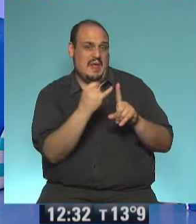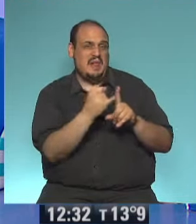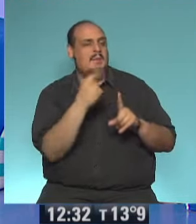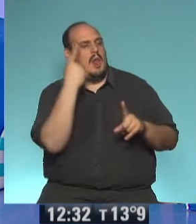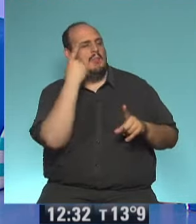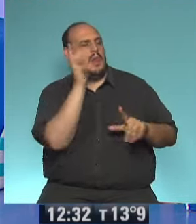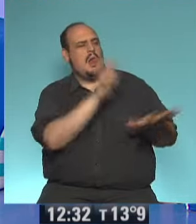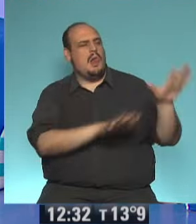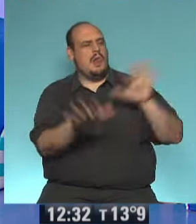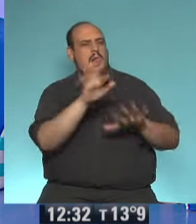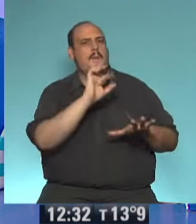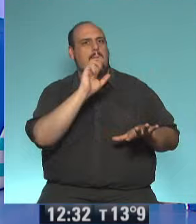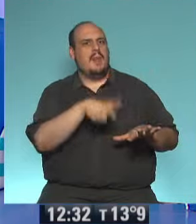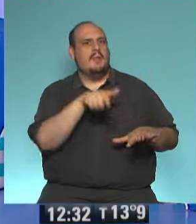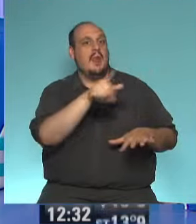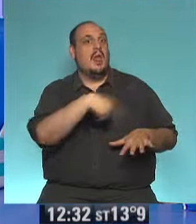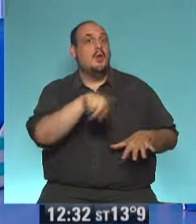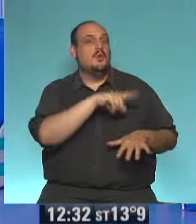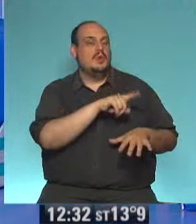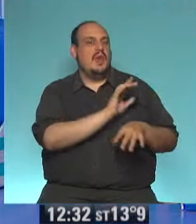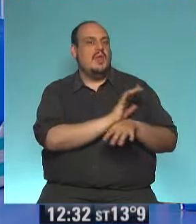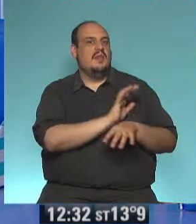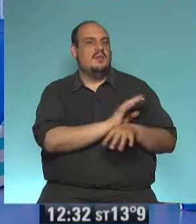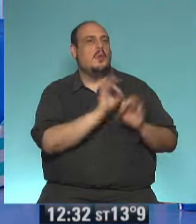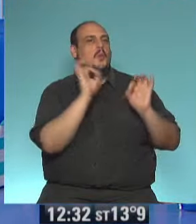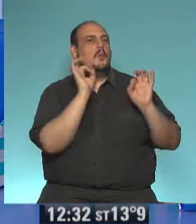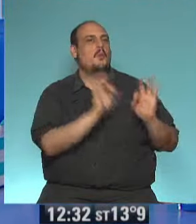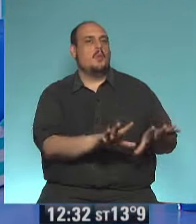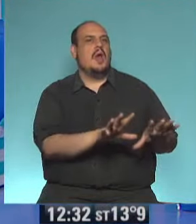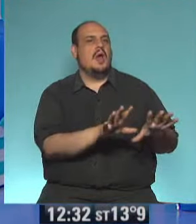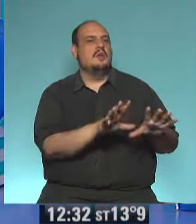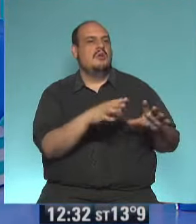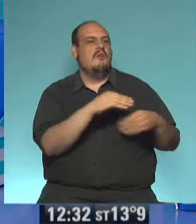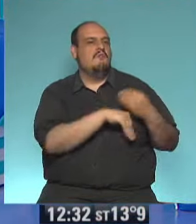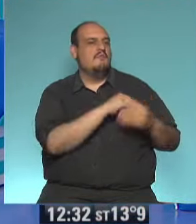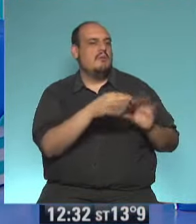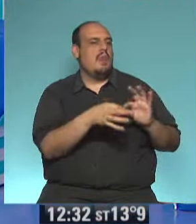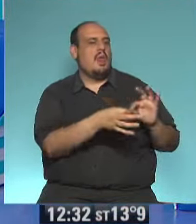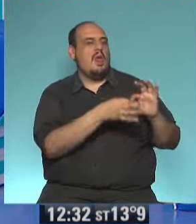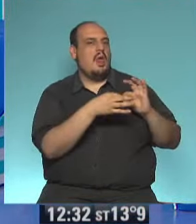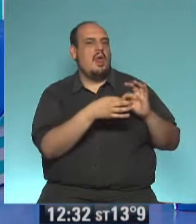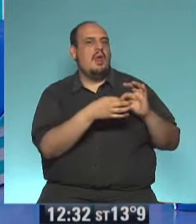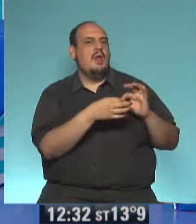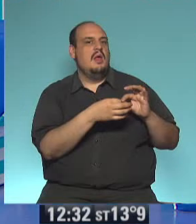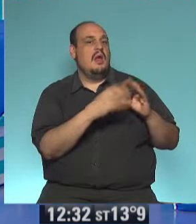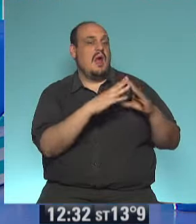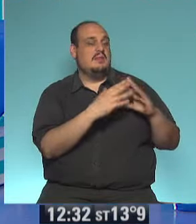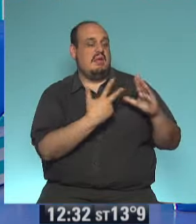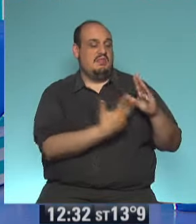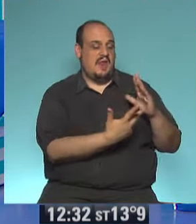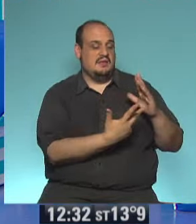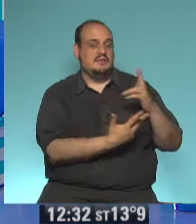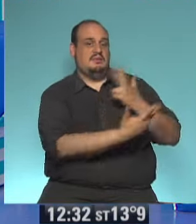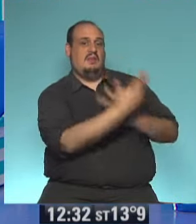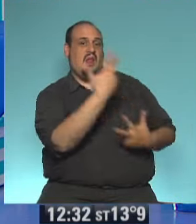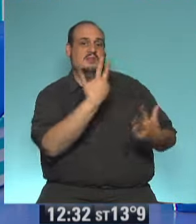distribuido y está pensado como que para que ustedes justamente pasen vacaciones, se conecten entre la familia, estén tres una vez adentro, los otros afuera